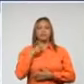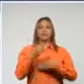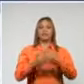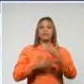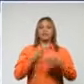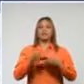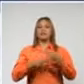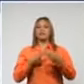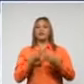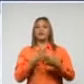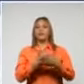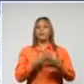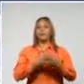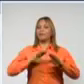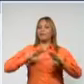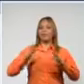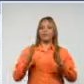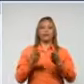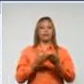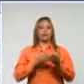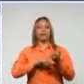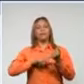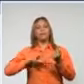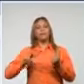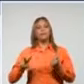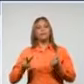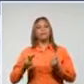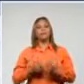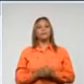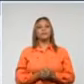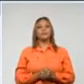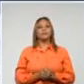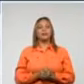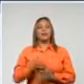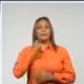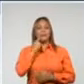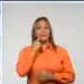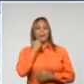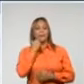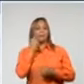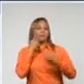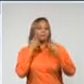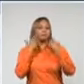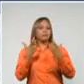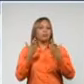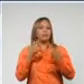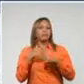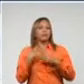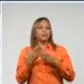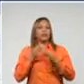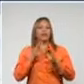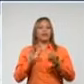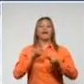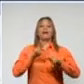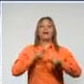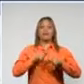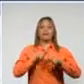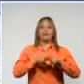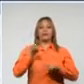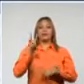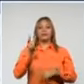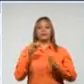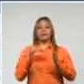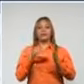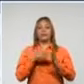muestras de todas las provincias y las más significativas, pues como es natural, La Habana con